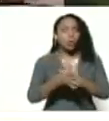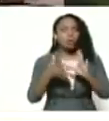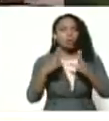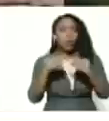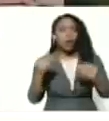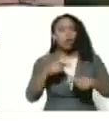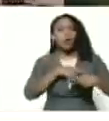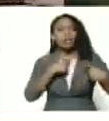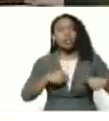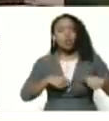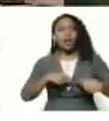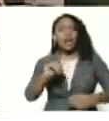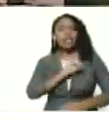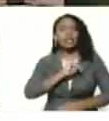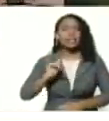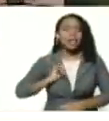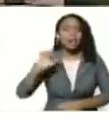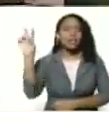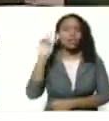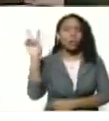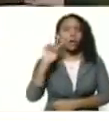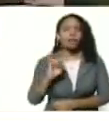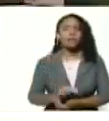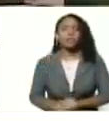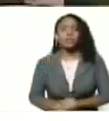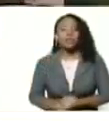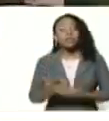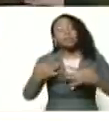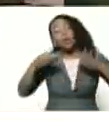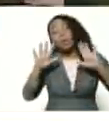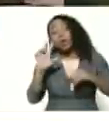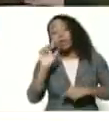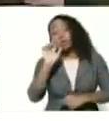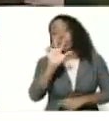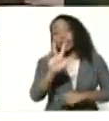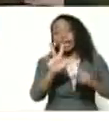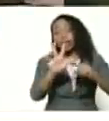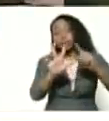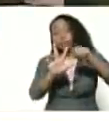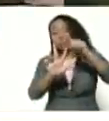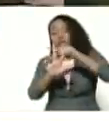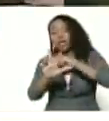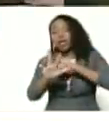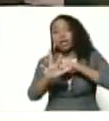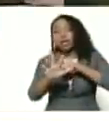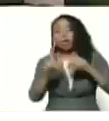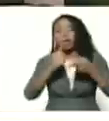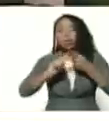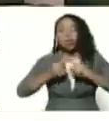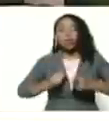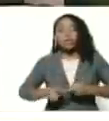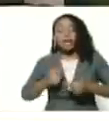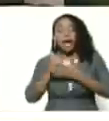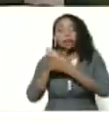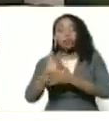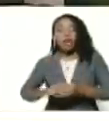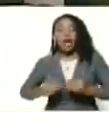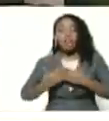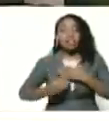donde está la identidad venezolana. Por lo menos esos tres elementos, diría. Avanzar en la construcción de